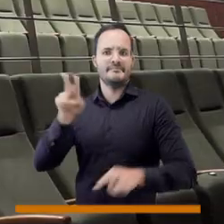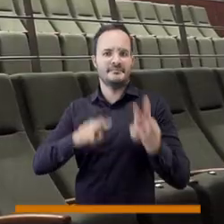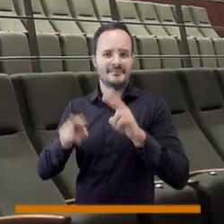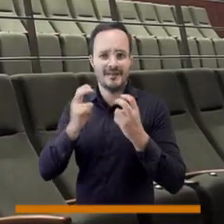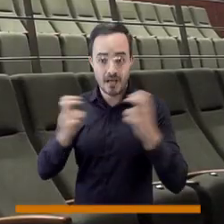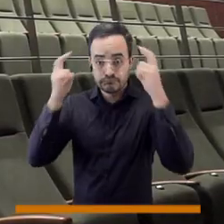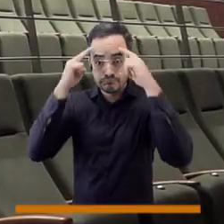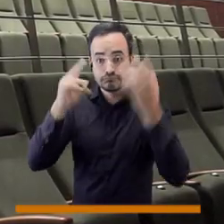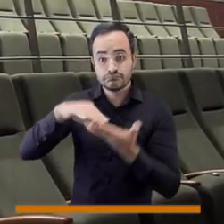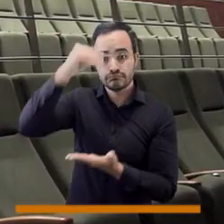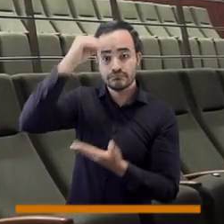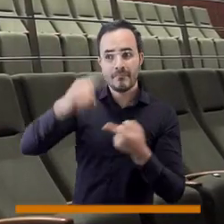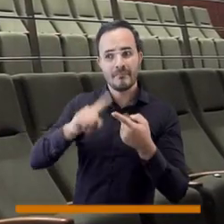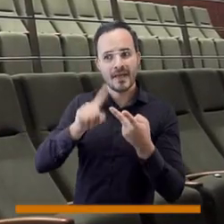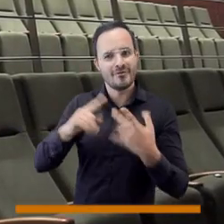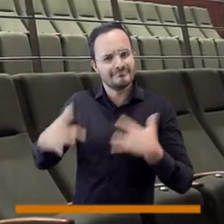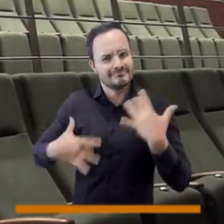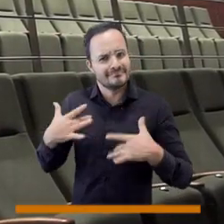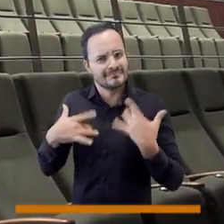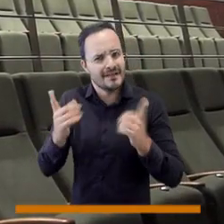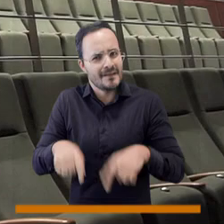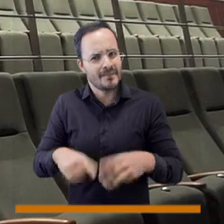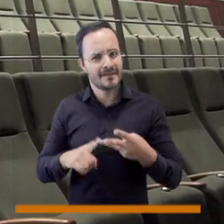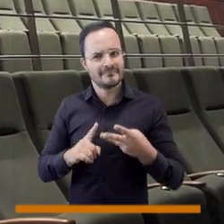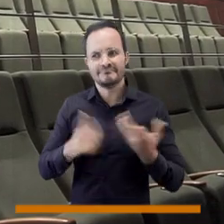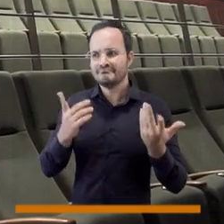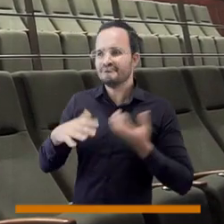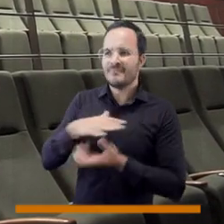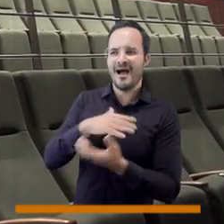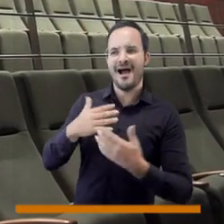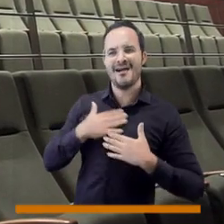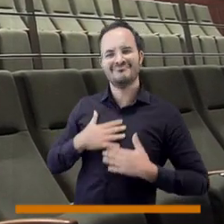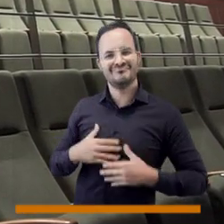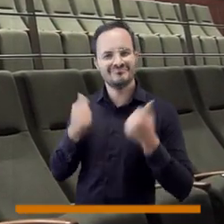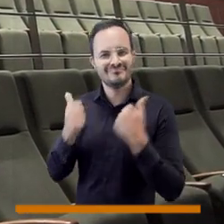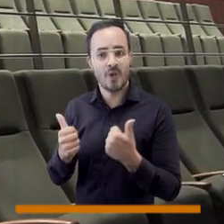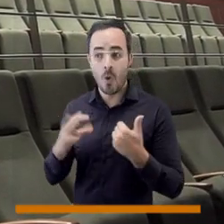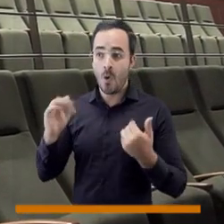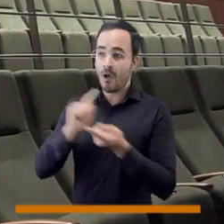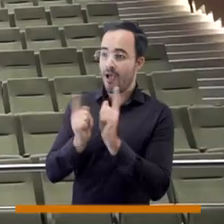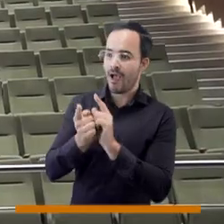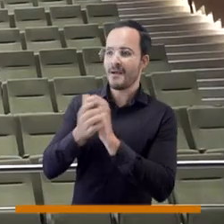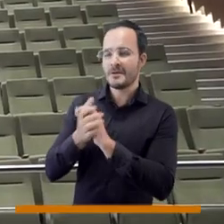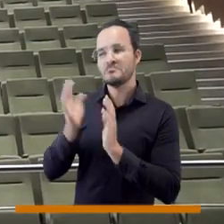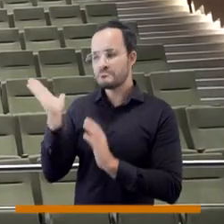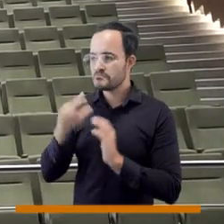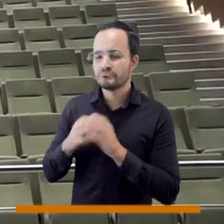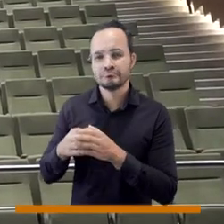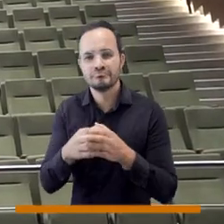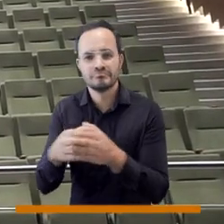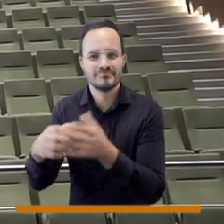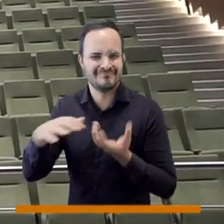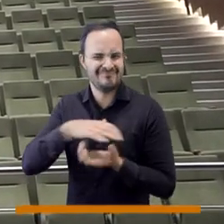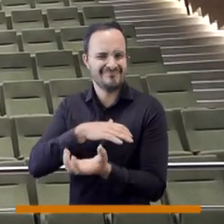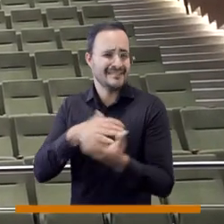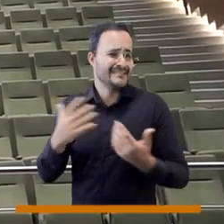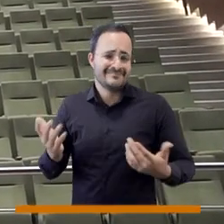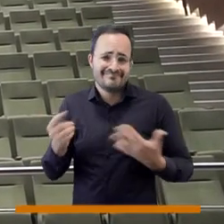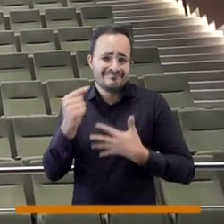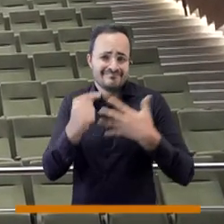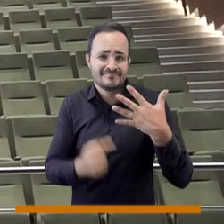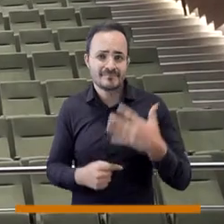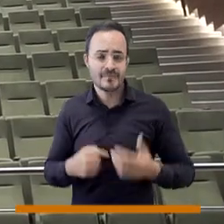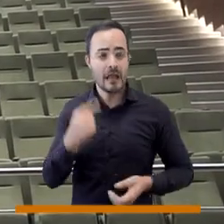un lugar de conocimiento, pero es también un lugar divertido, es un lugar para pasarla bien, es un lugar para encontrarse con los amigos, es un